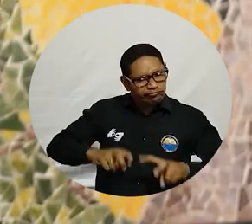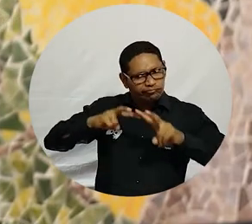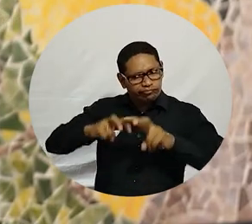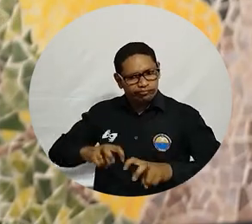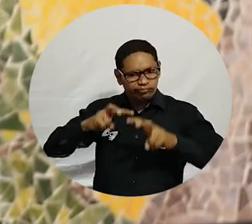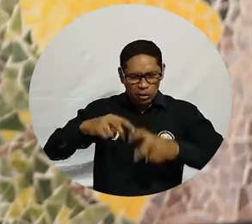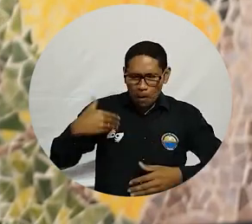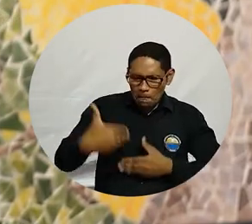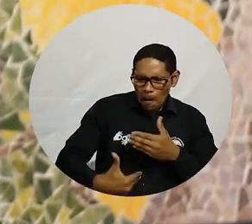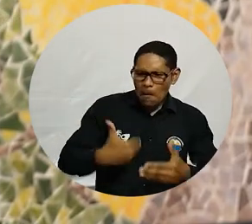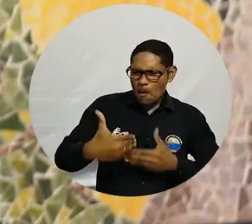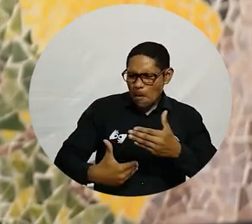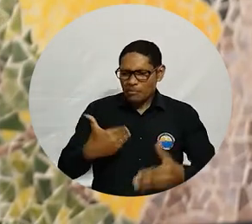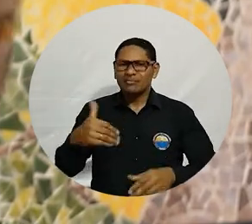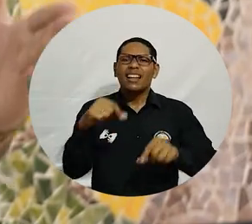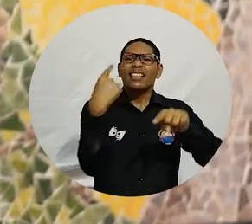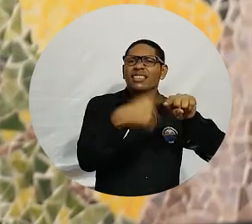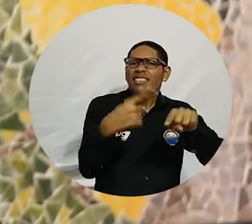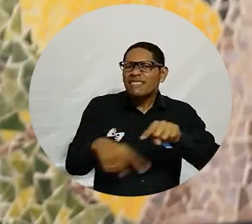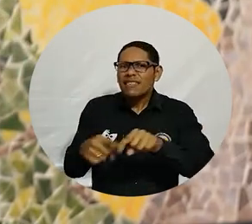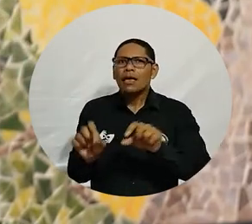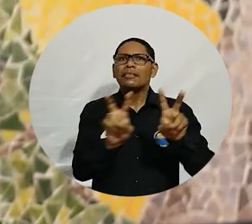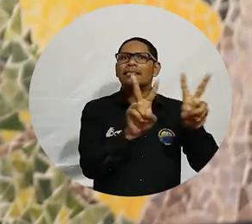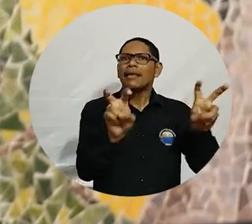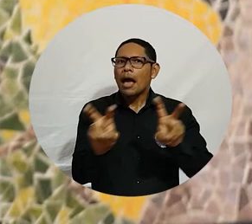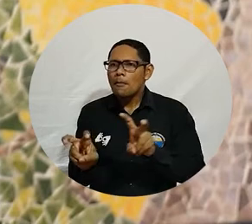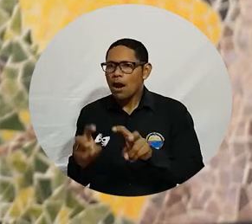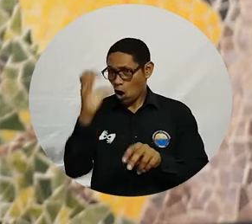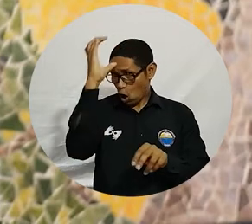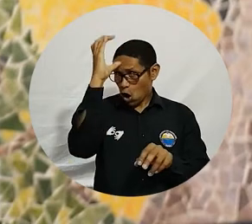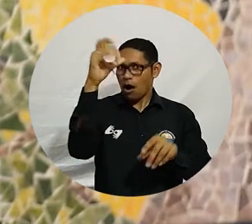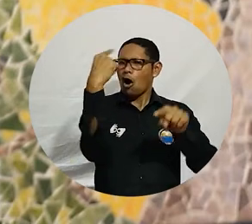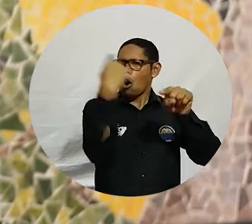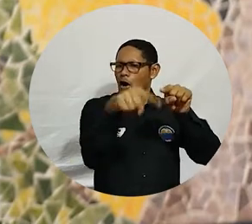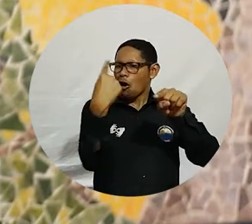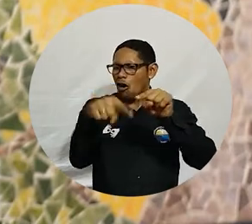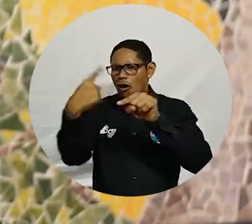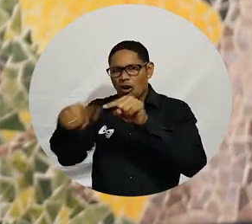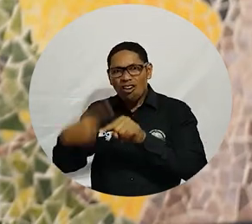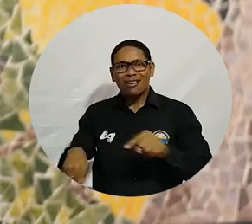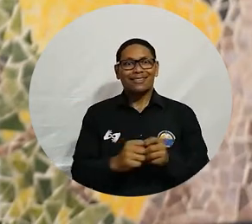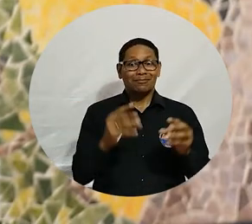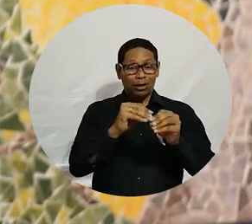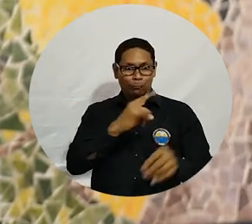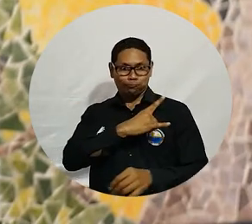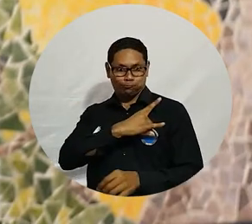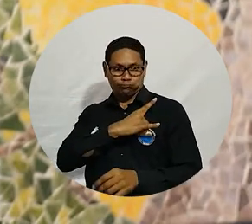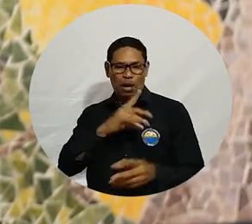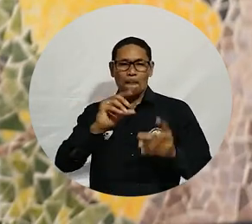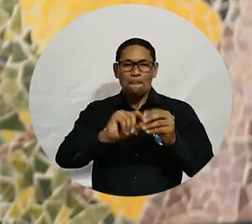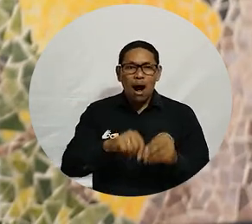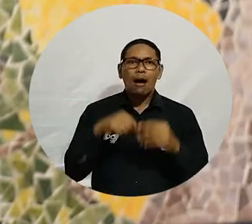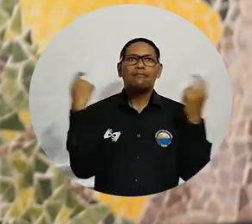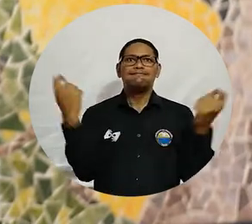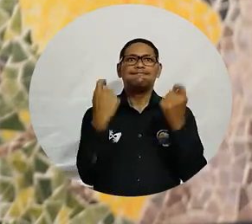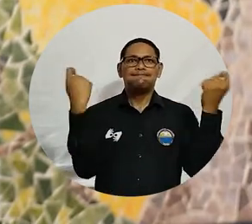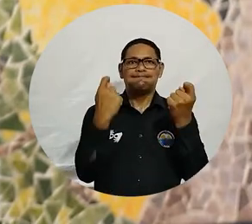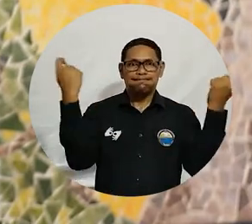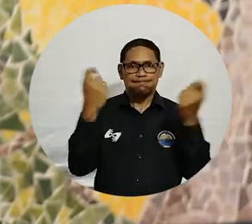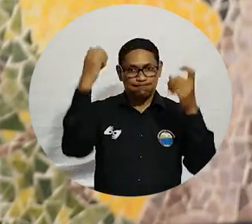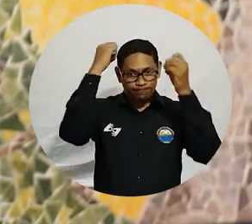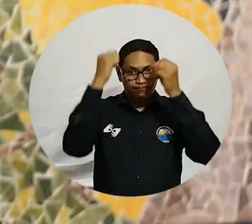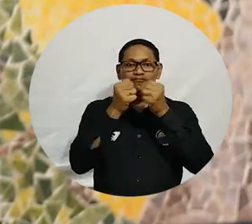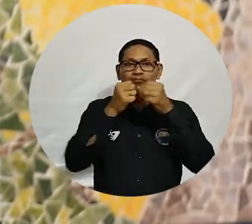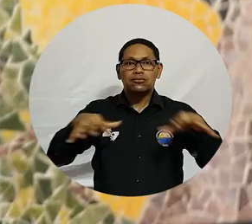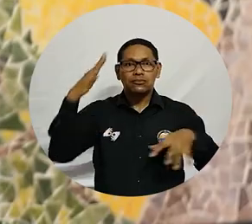las diferentes temáticas, las áreas de conocimiento que tiene la universidad y las ofertas académicas para que